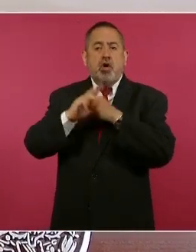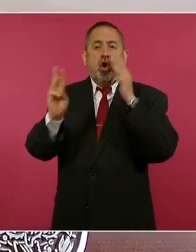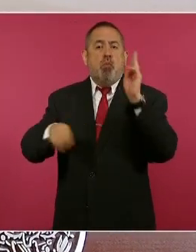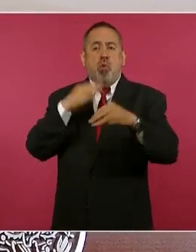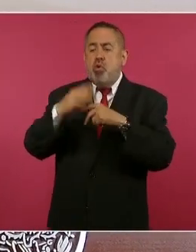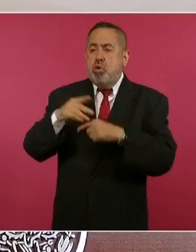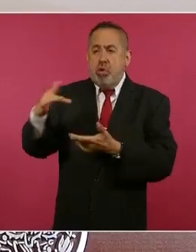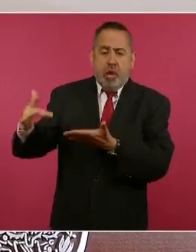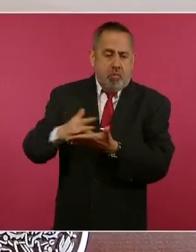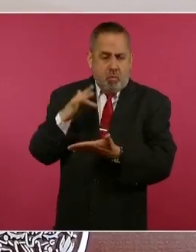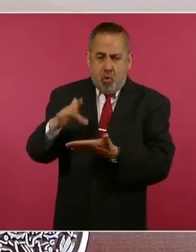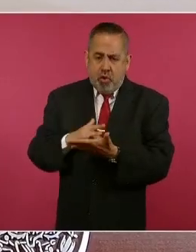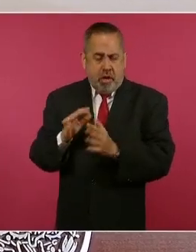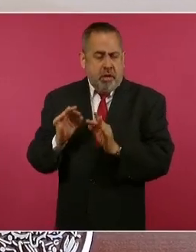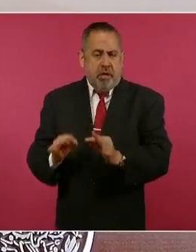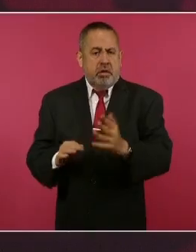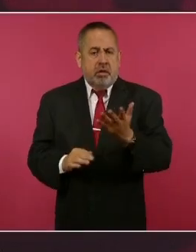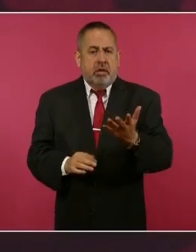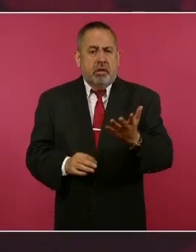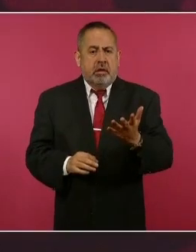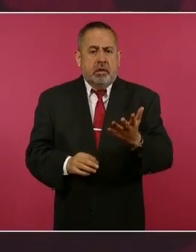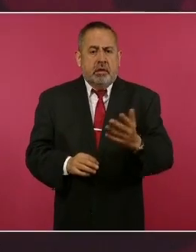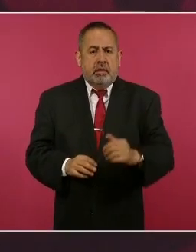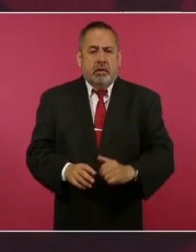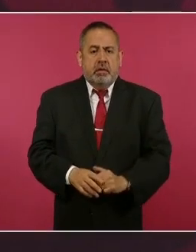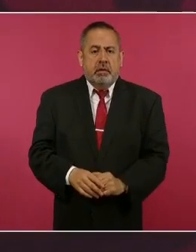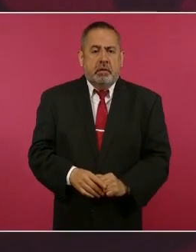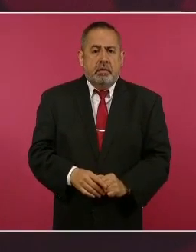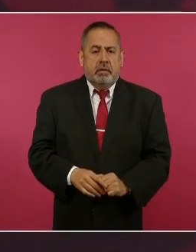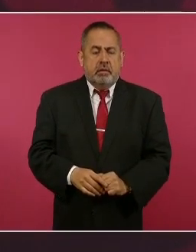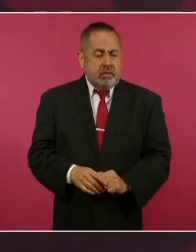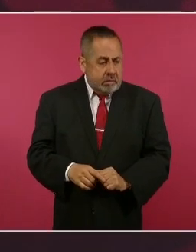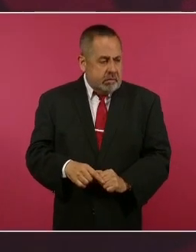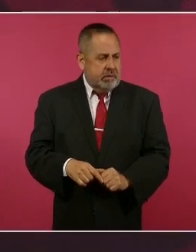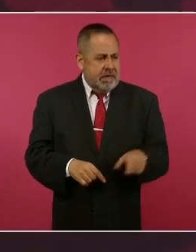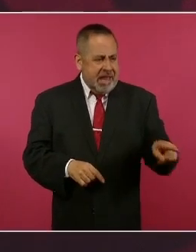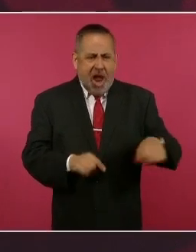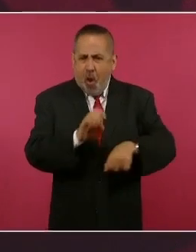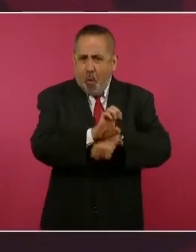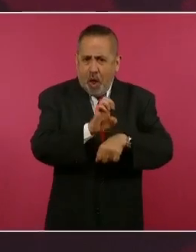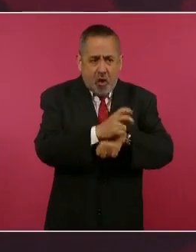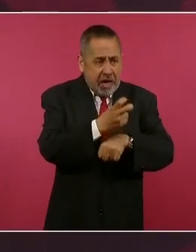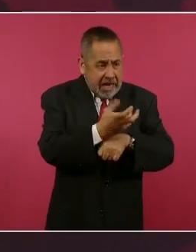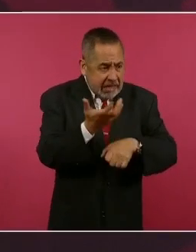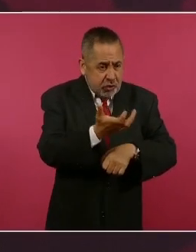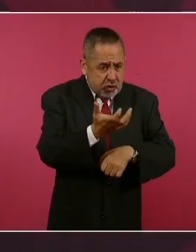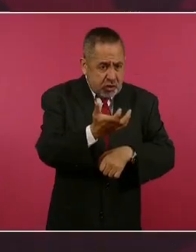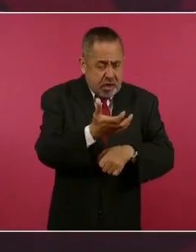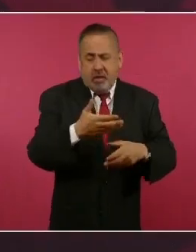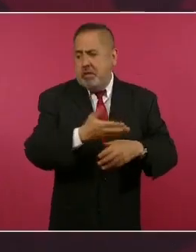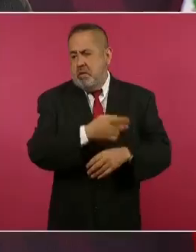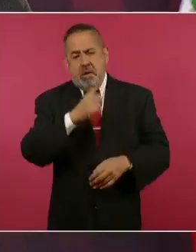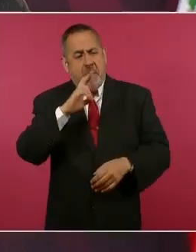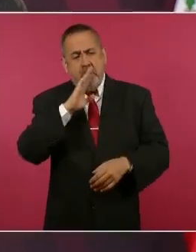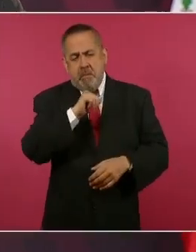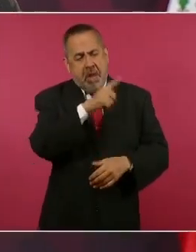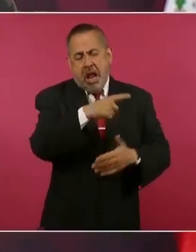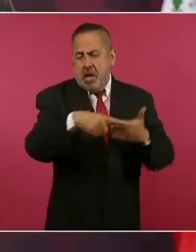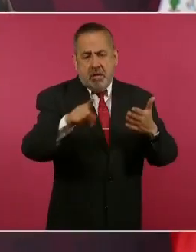condenan esta acción. ayer mismo en la